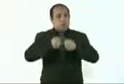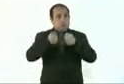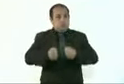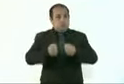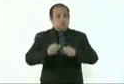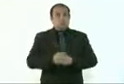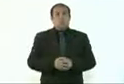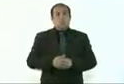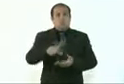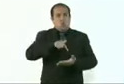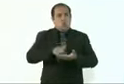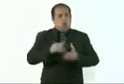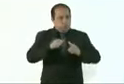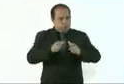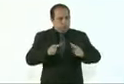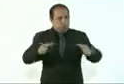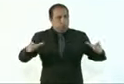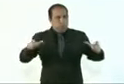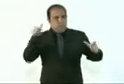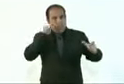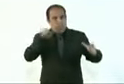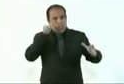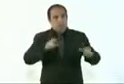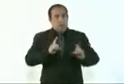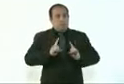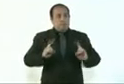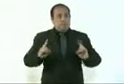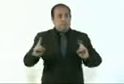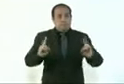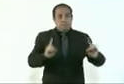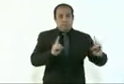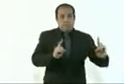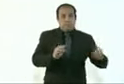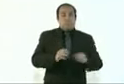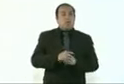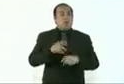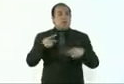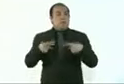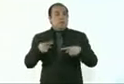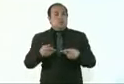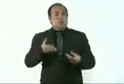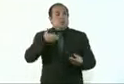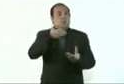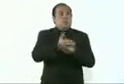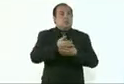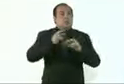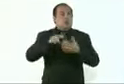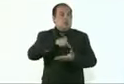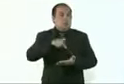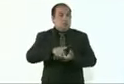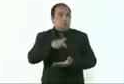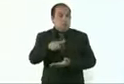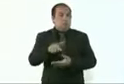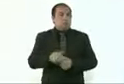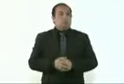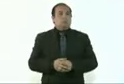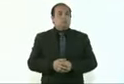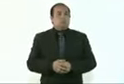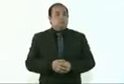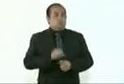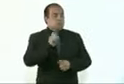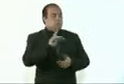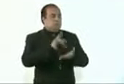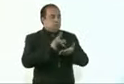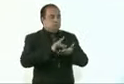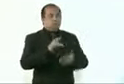muy, muy amplio y siempre hay sana distancia entre las personas que acudimos a este lugar. Ok,